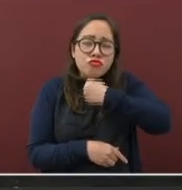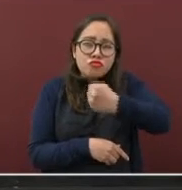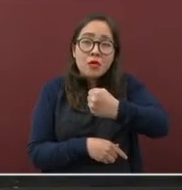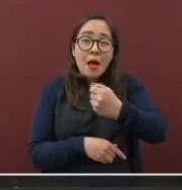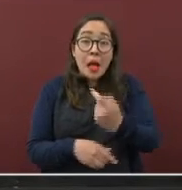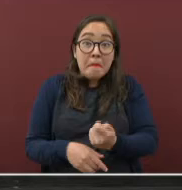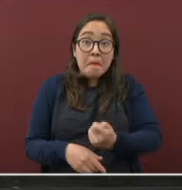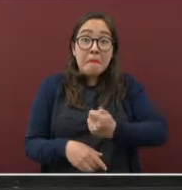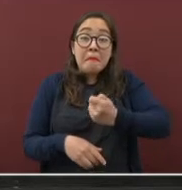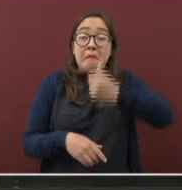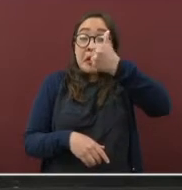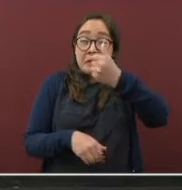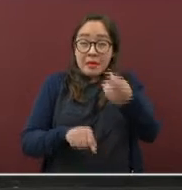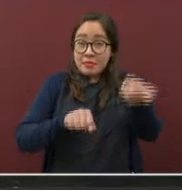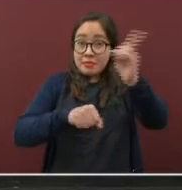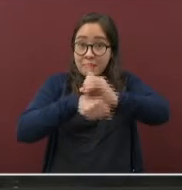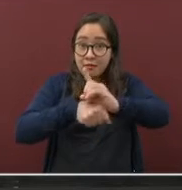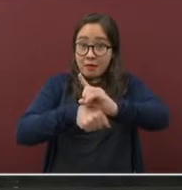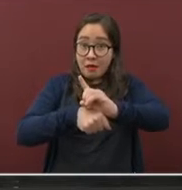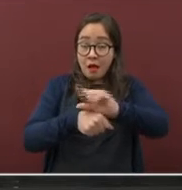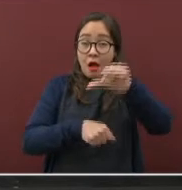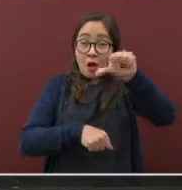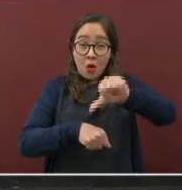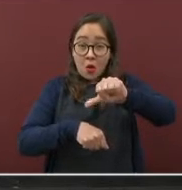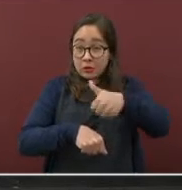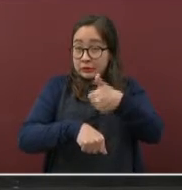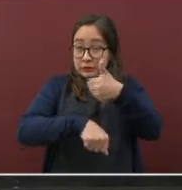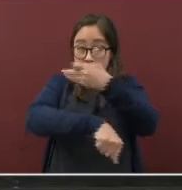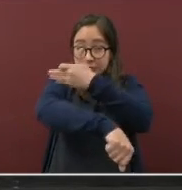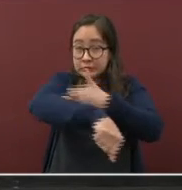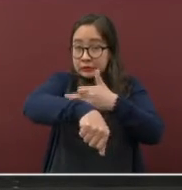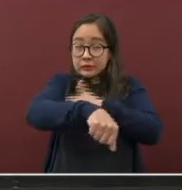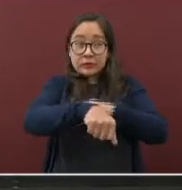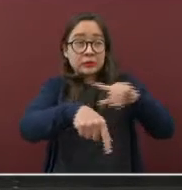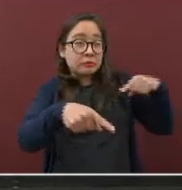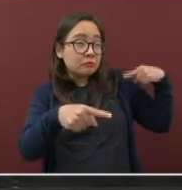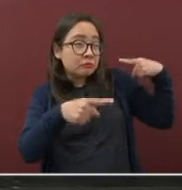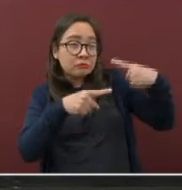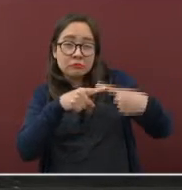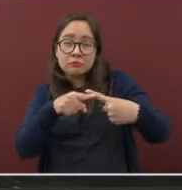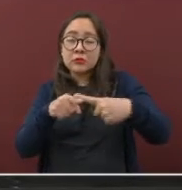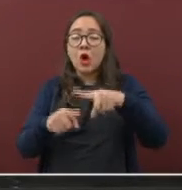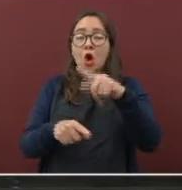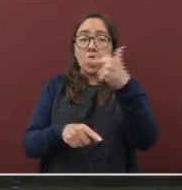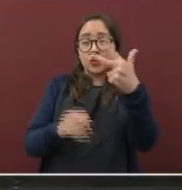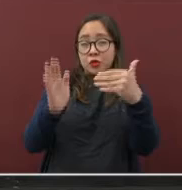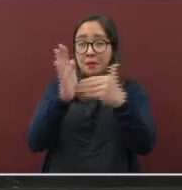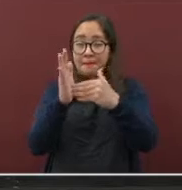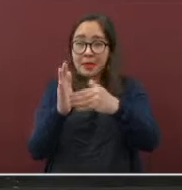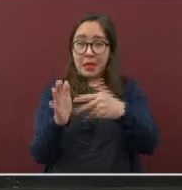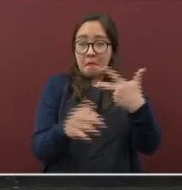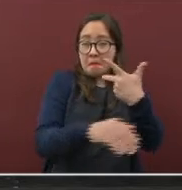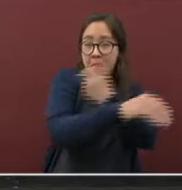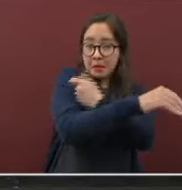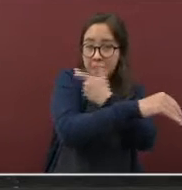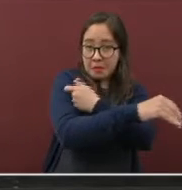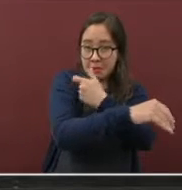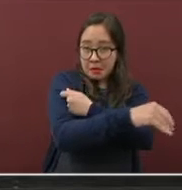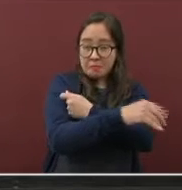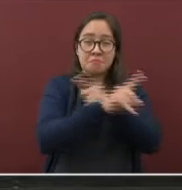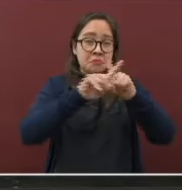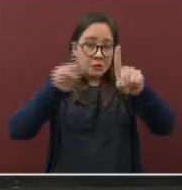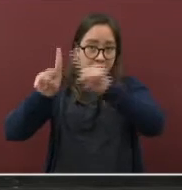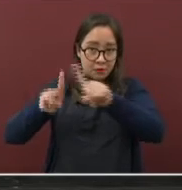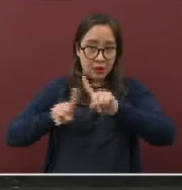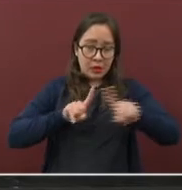y al corte de las 6 de la tarde fueron poco más de ocho mil dosis aplicadas porque no